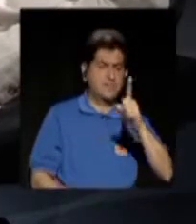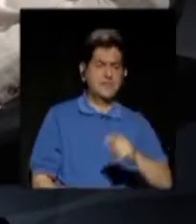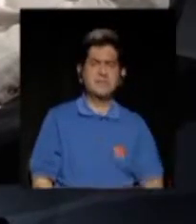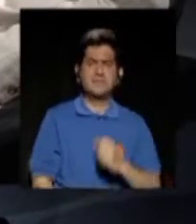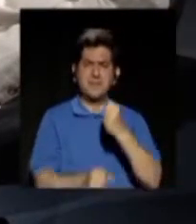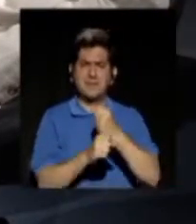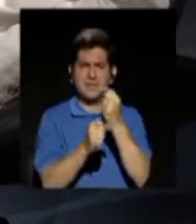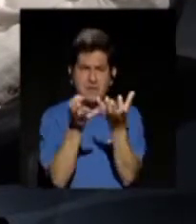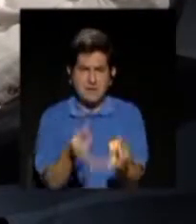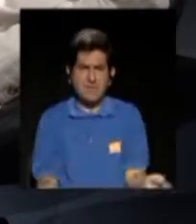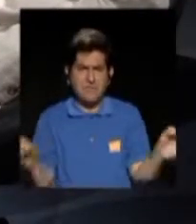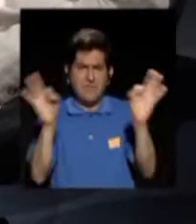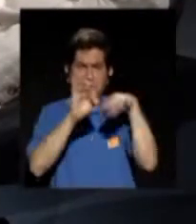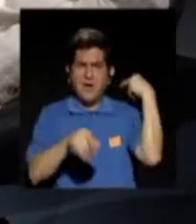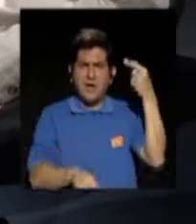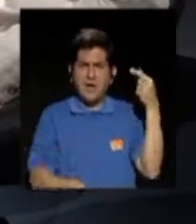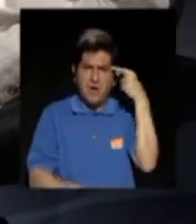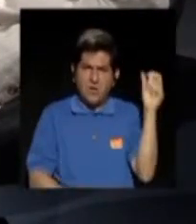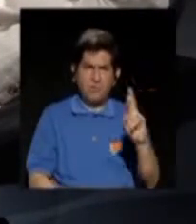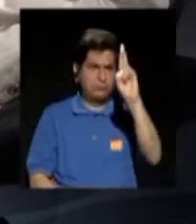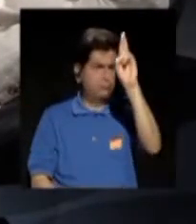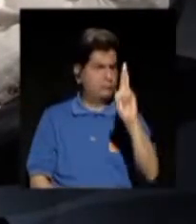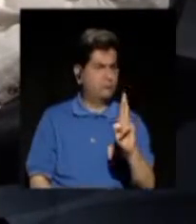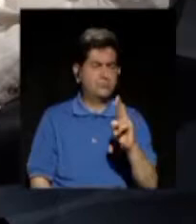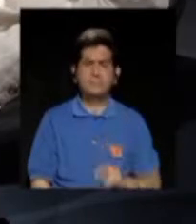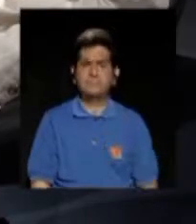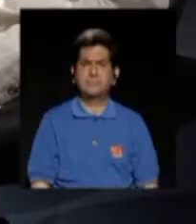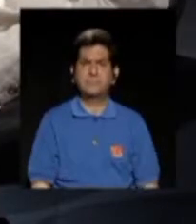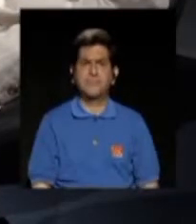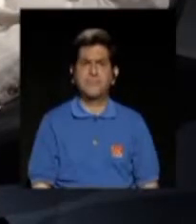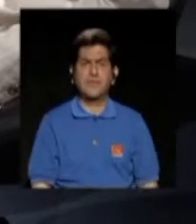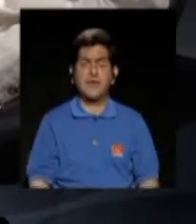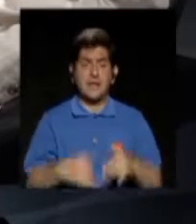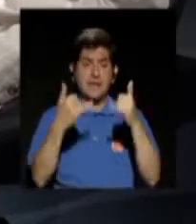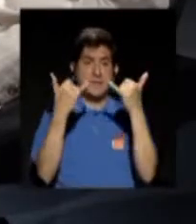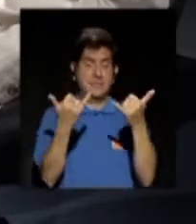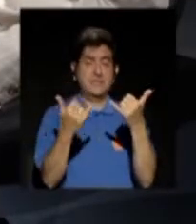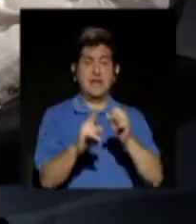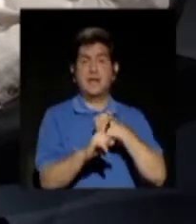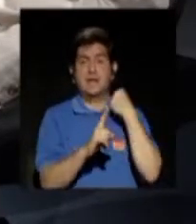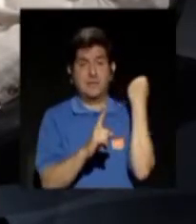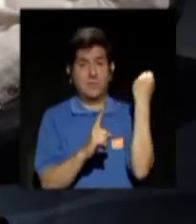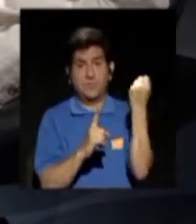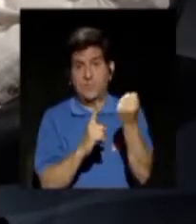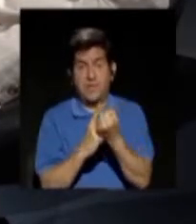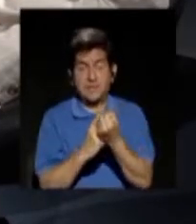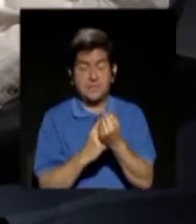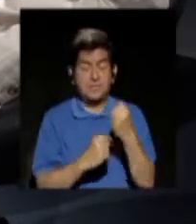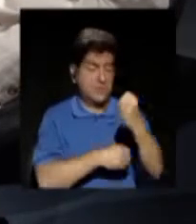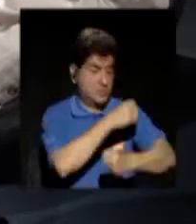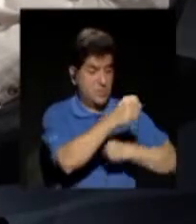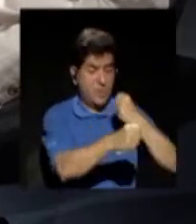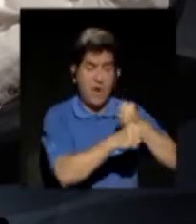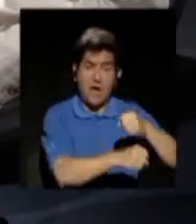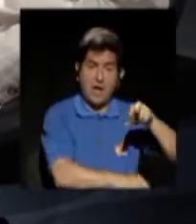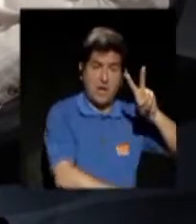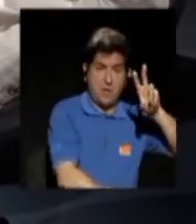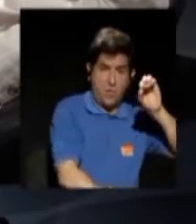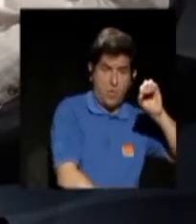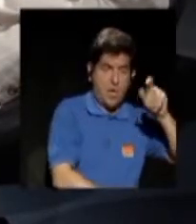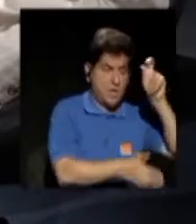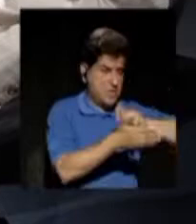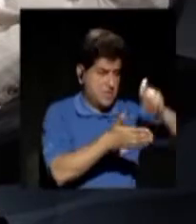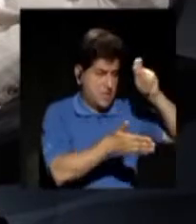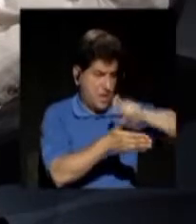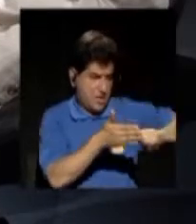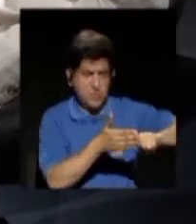esfuerzos del Estado costarricense, entrando al quite ya cuando en los 20 se empezaban las